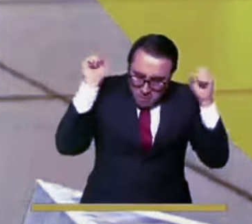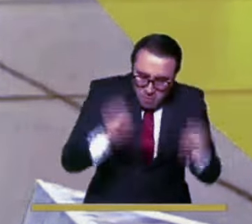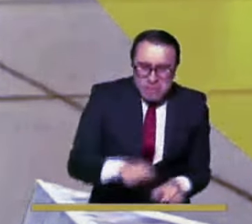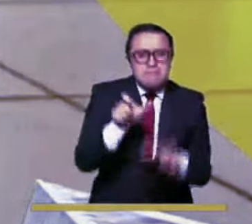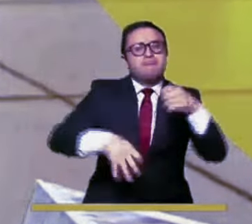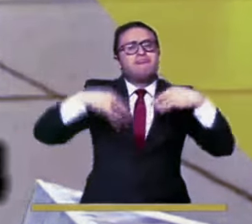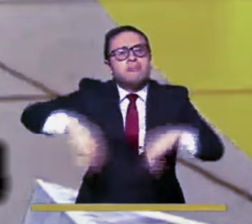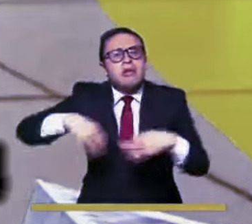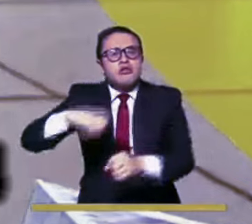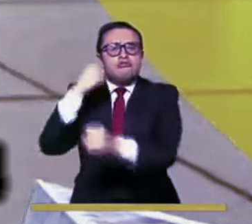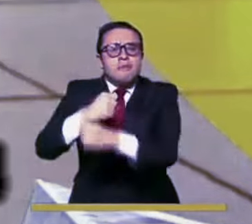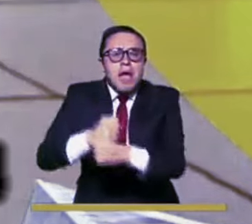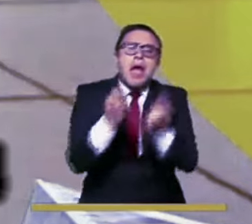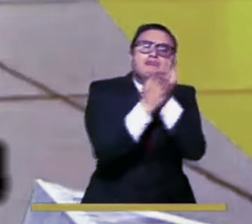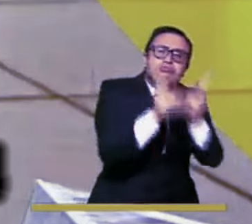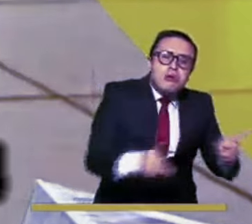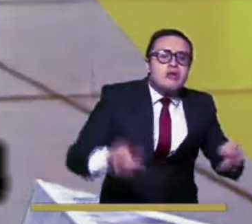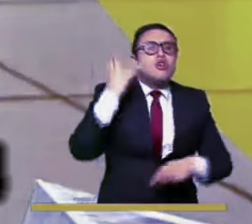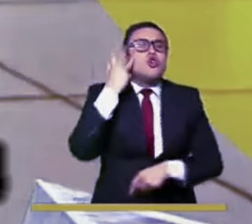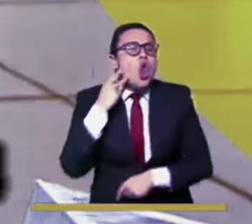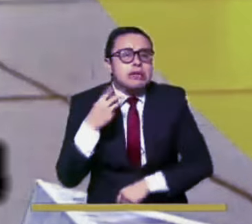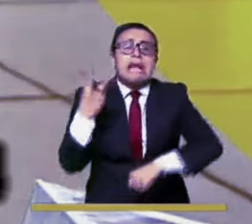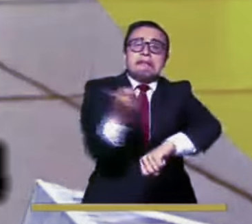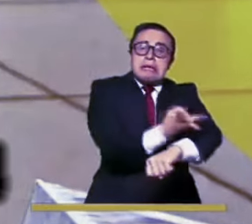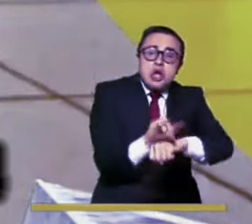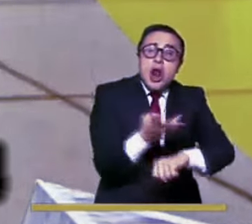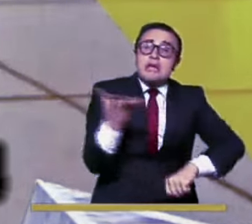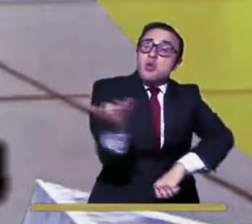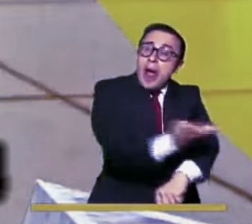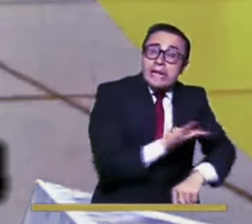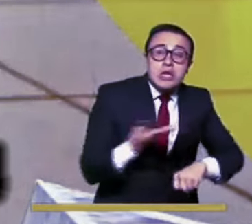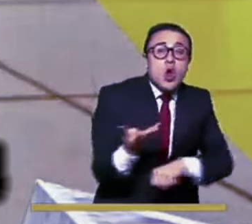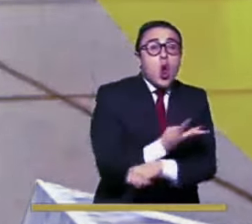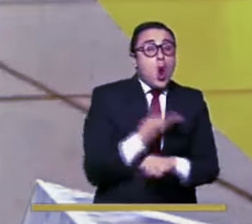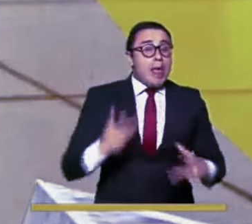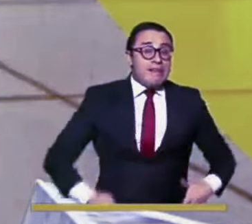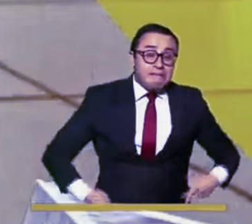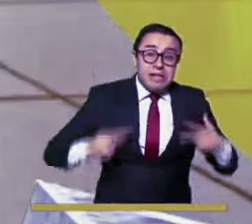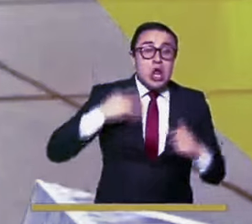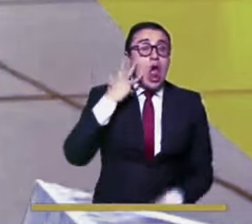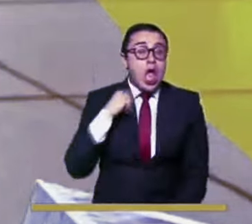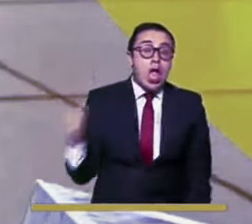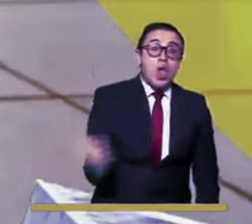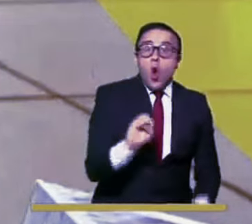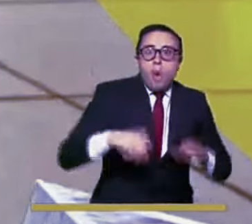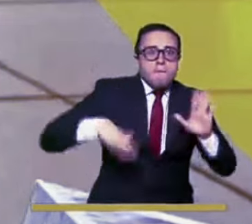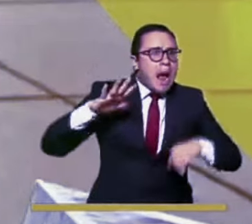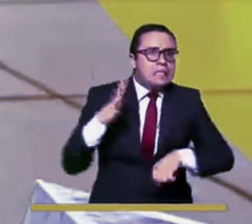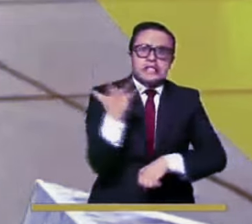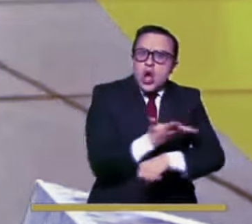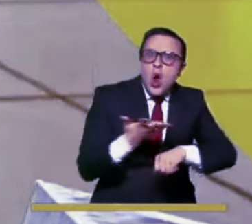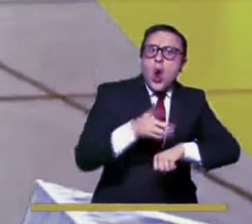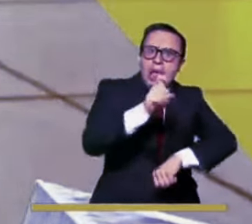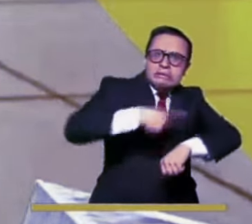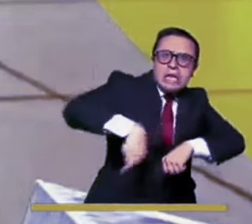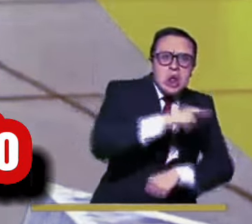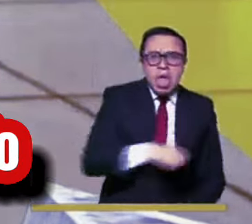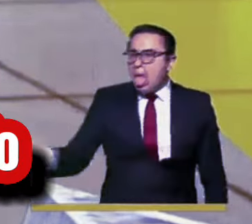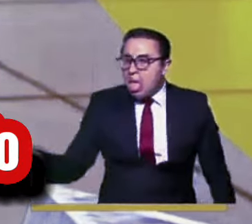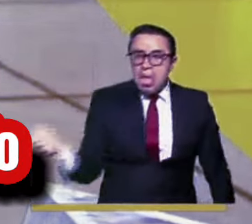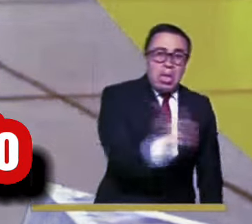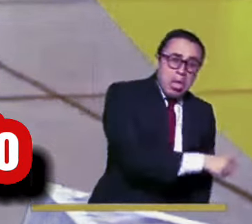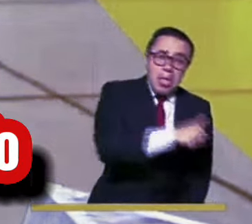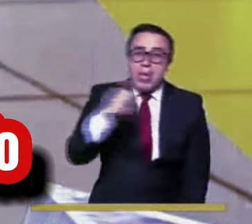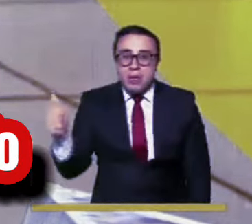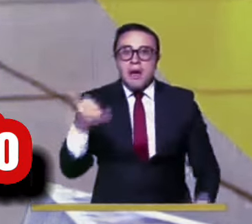trabajadores, estudiantes que a diario destinan 3 y hasta 4 horas de su vida y hasta más en sus recorridos.